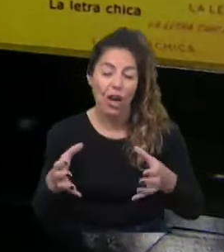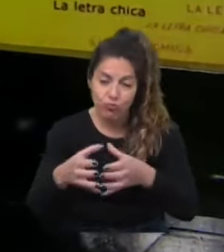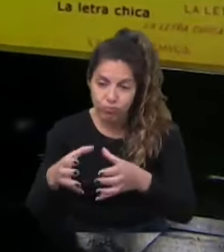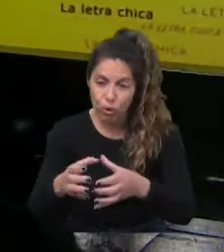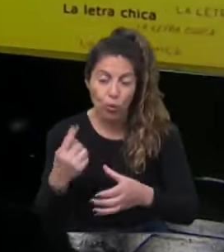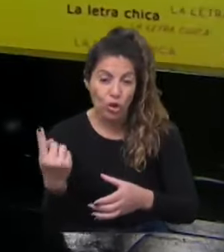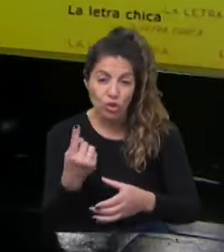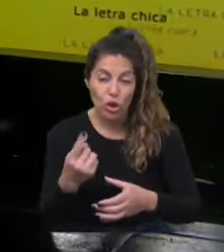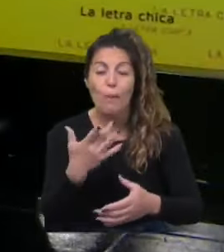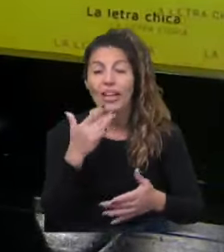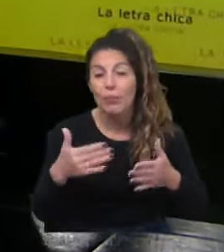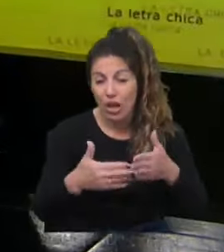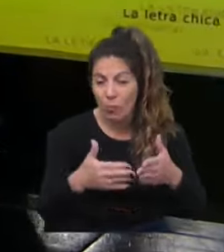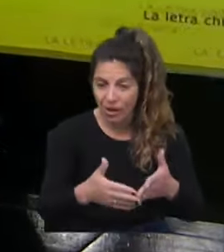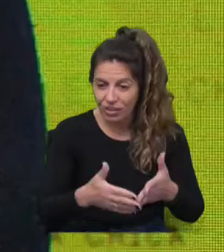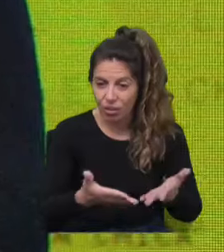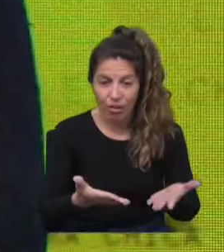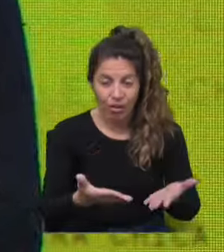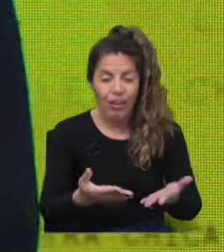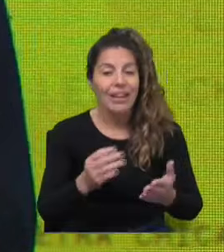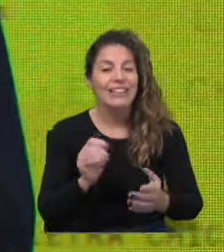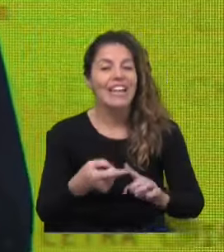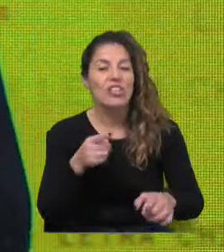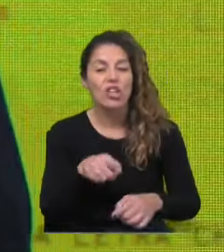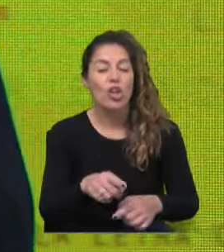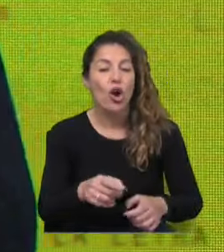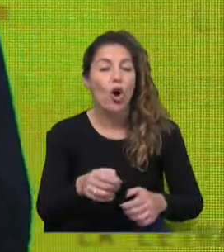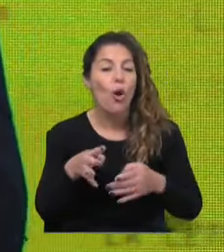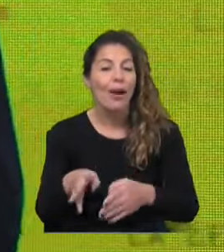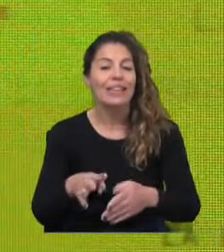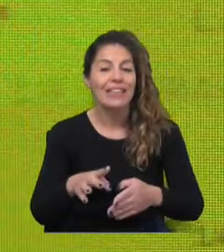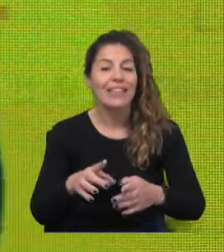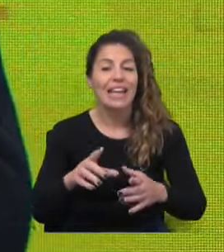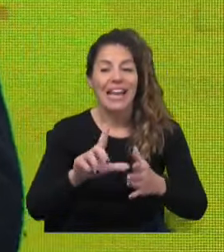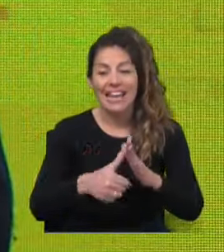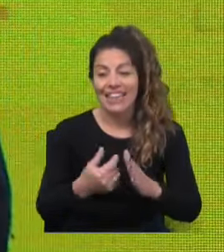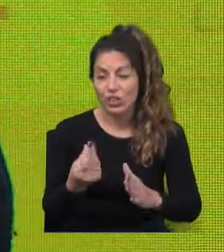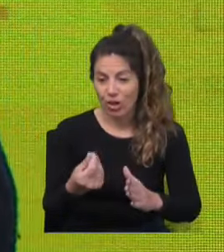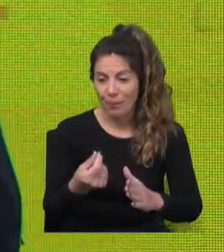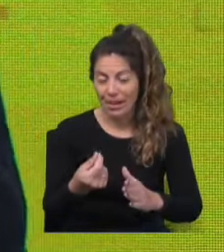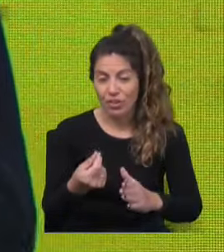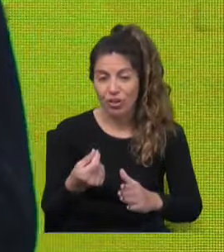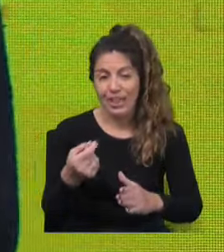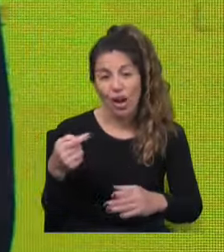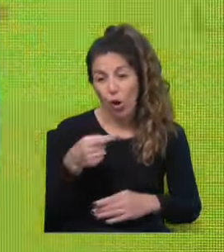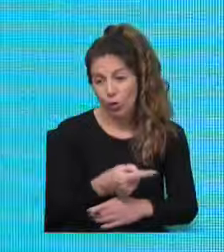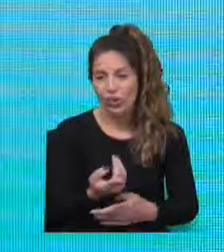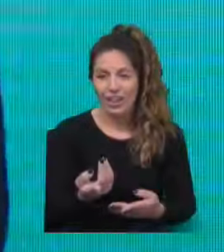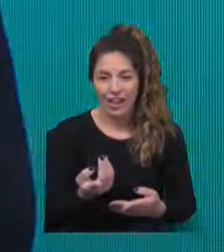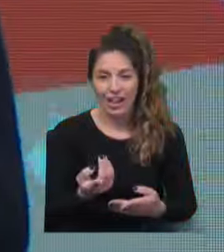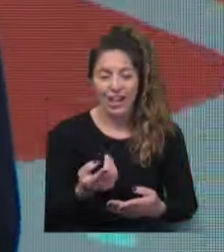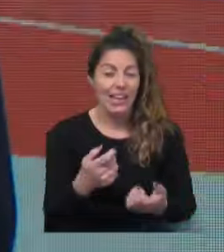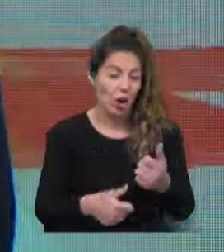monopolio en el puerto, por ejemplo. Tienen que ver con combatir el atraso cambiario, que obviamente conspira con